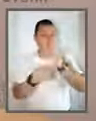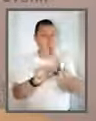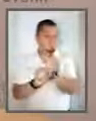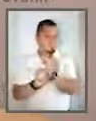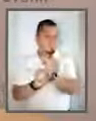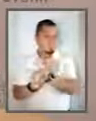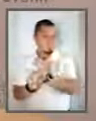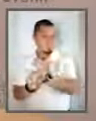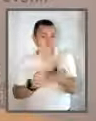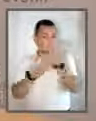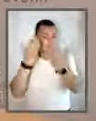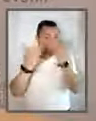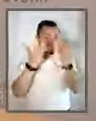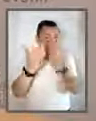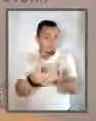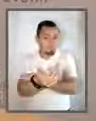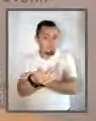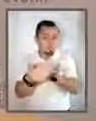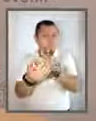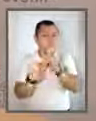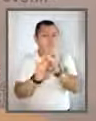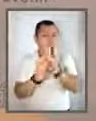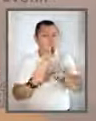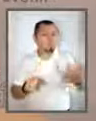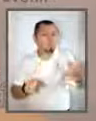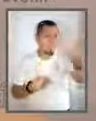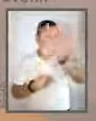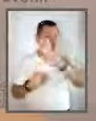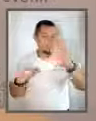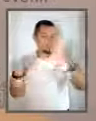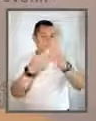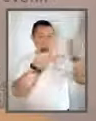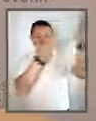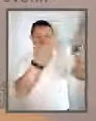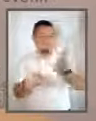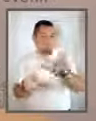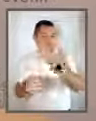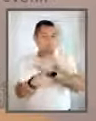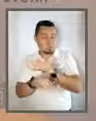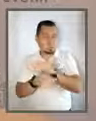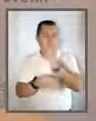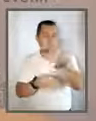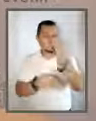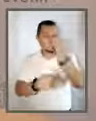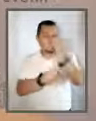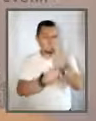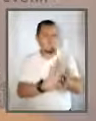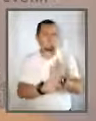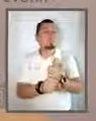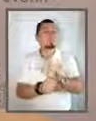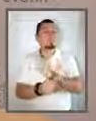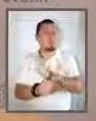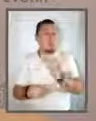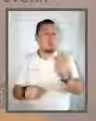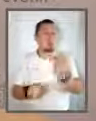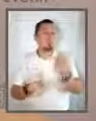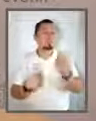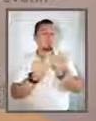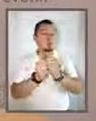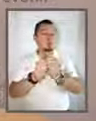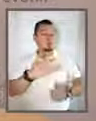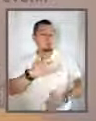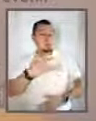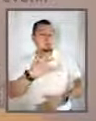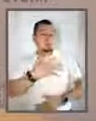investigación epidemiológica y un muestreo aleatorio a la comunidad, identificando casos sospechosos, todos con síntomas